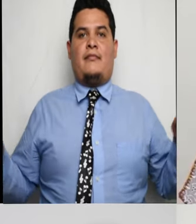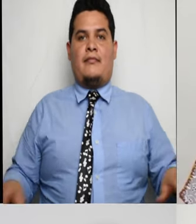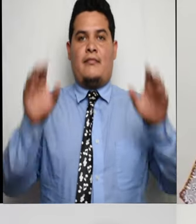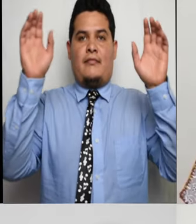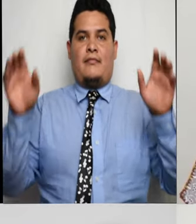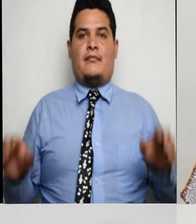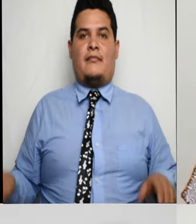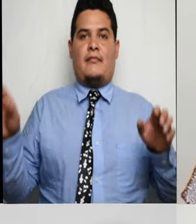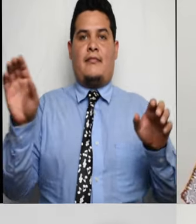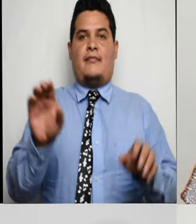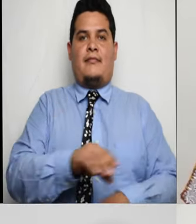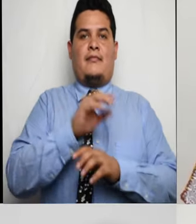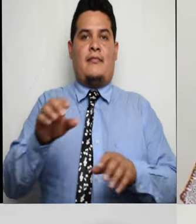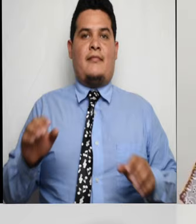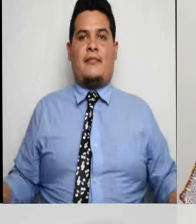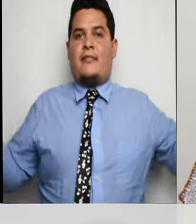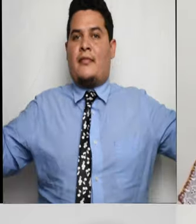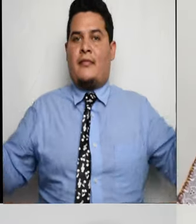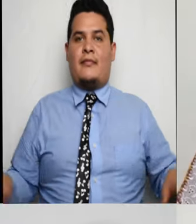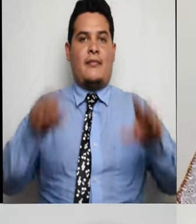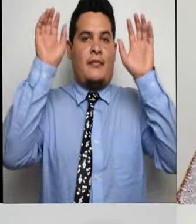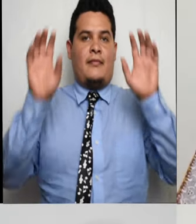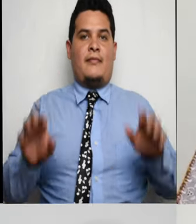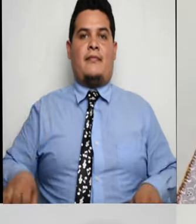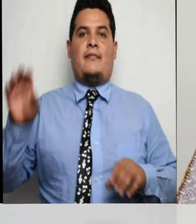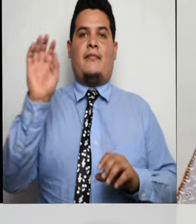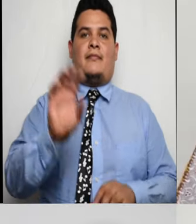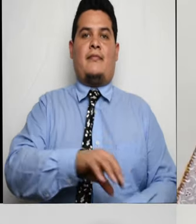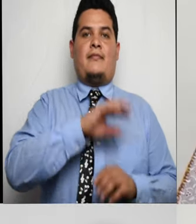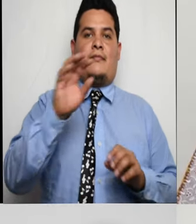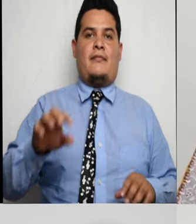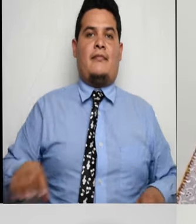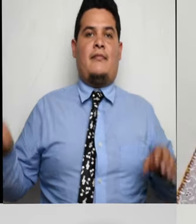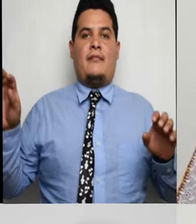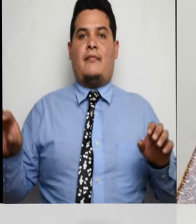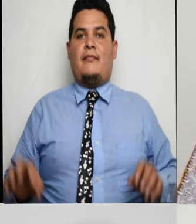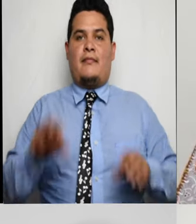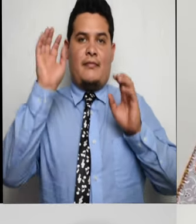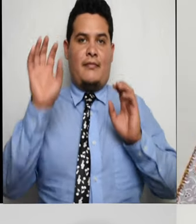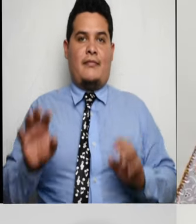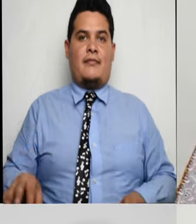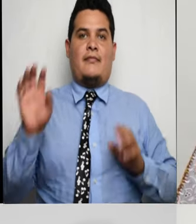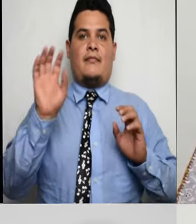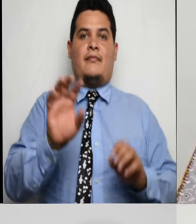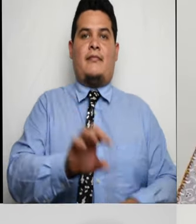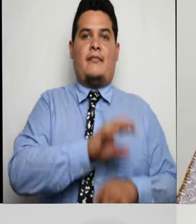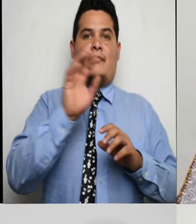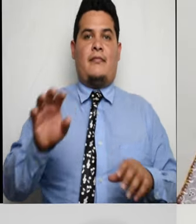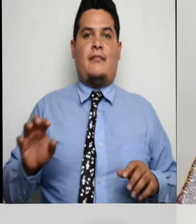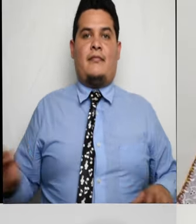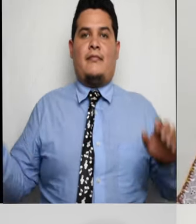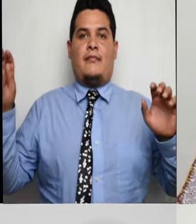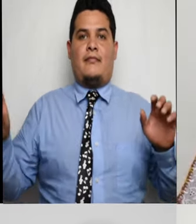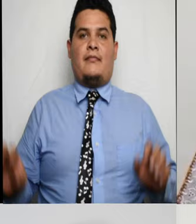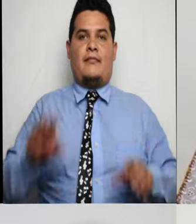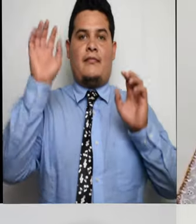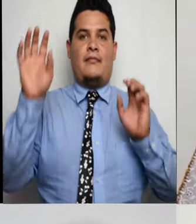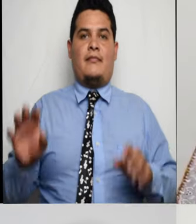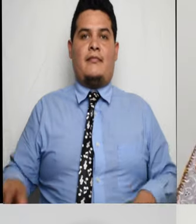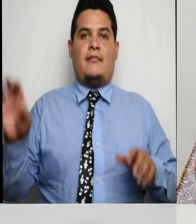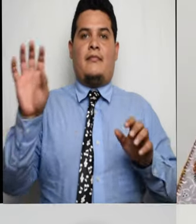del bello Quetzal. Ave indiana que brilla en tu